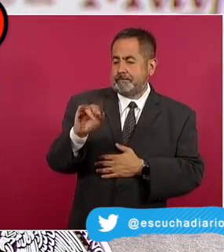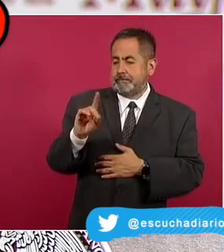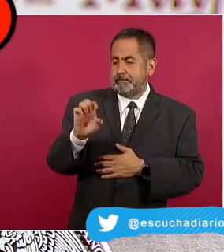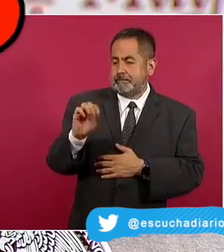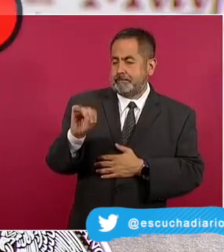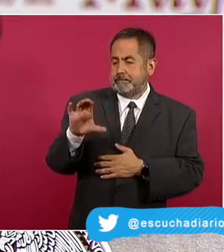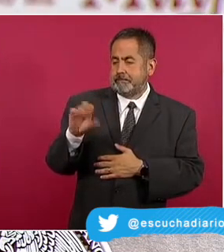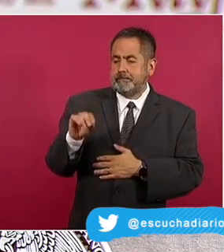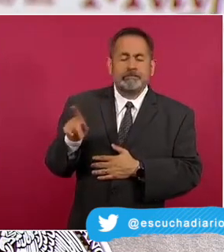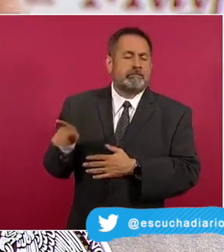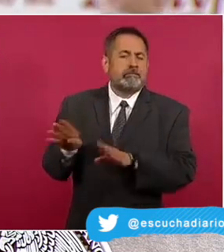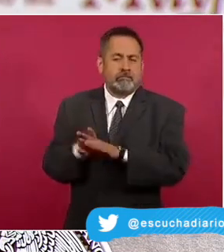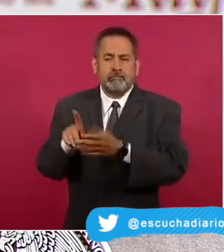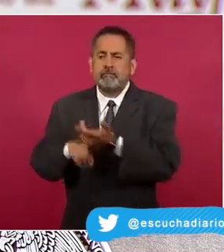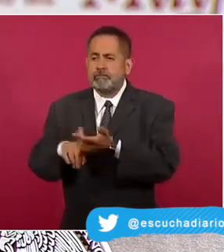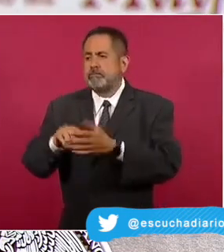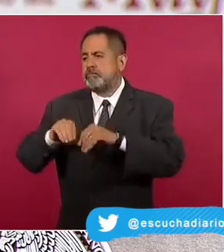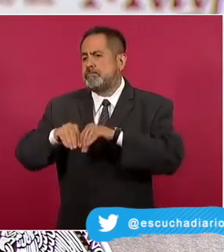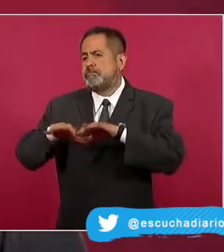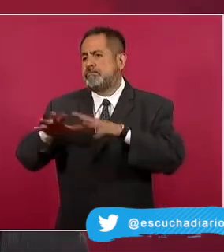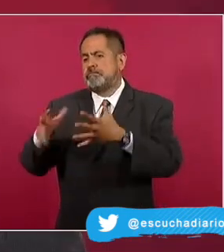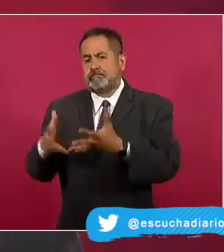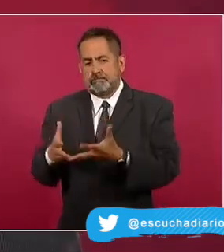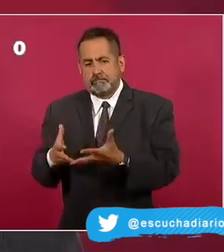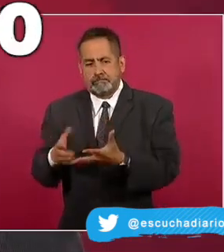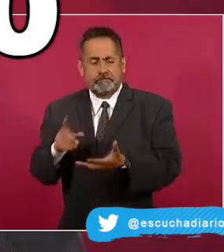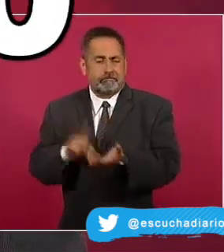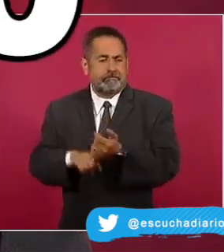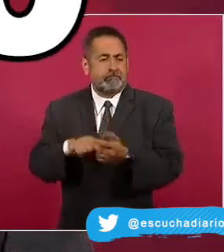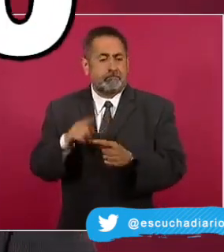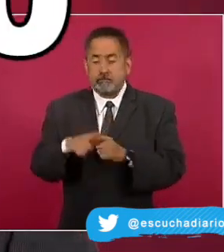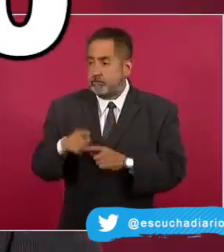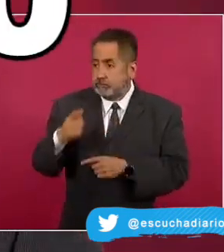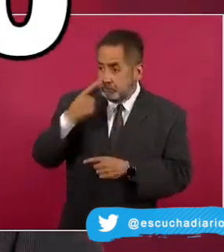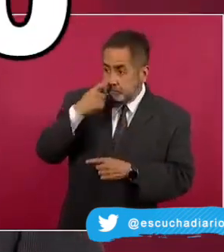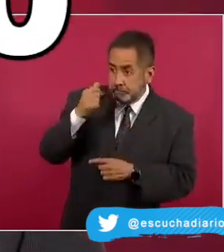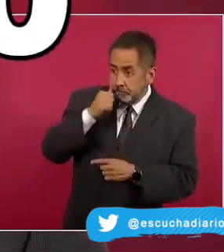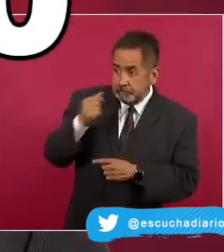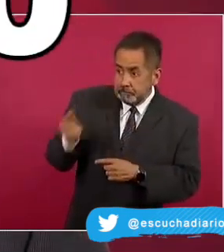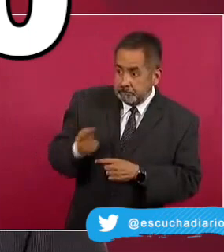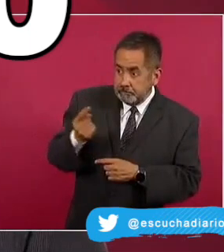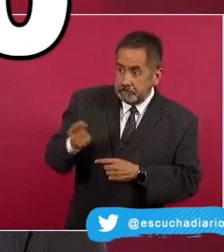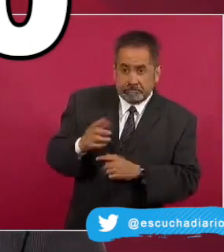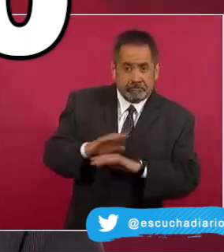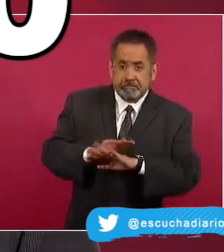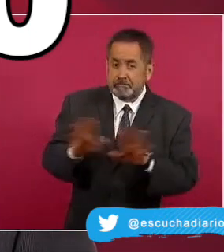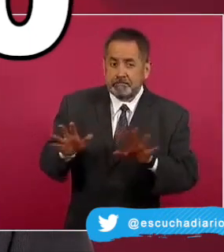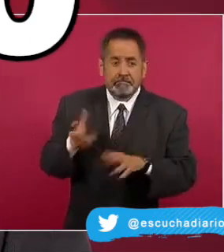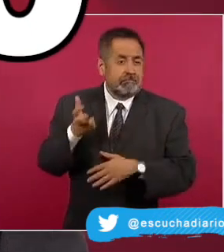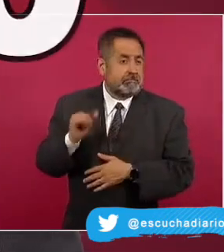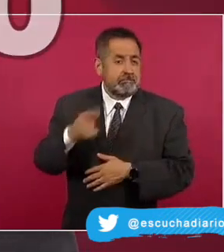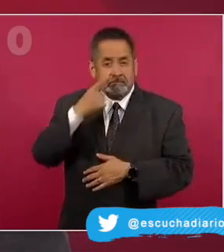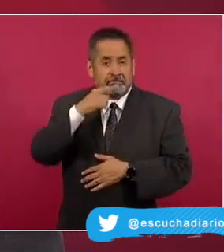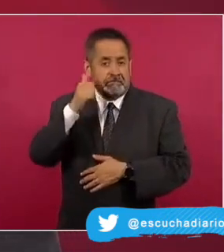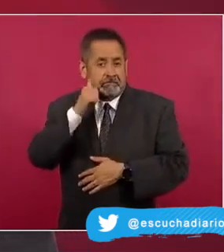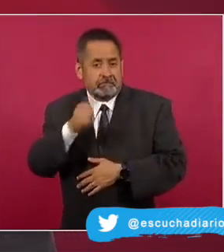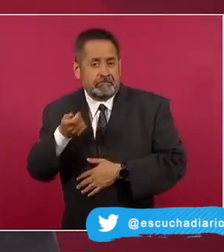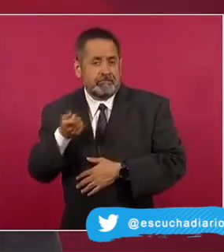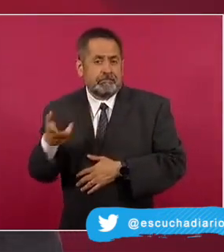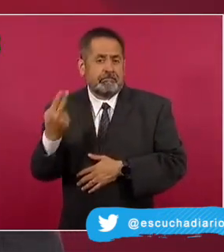nuevos casos de COVID-19 en todo el país y a nivel nacional hay 37,690 casos activos,